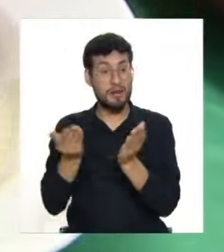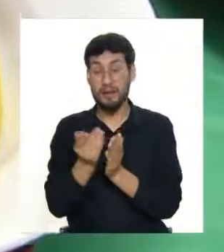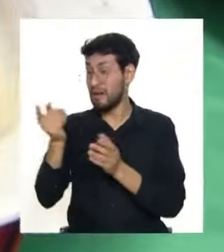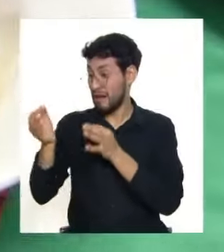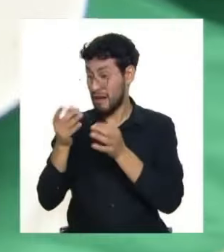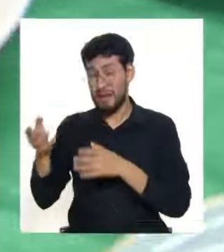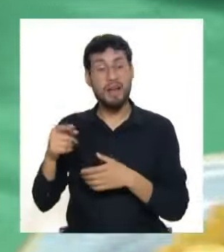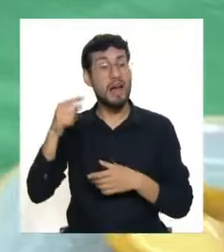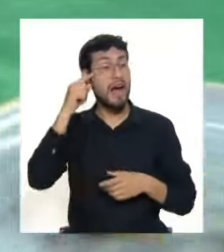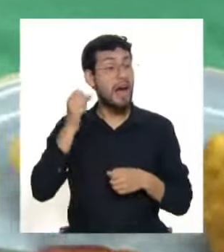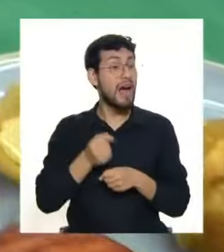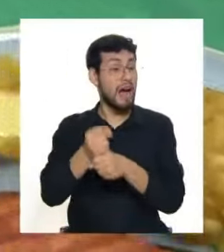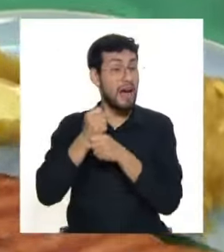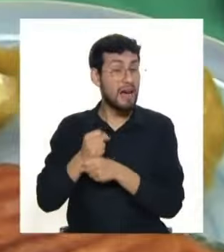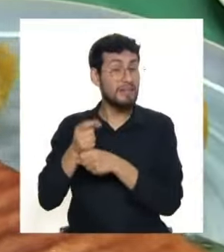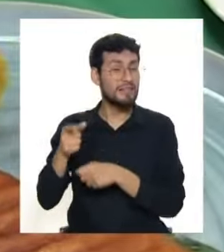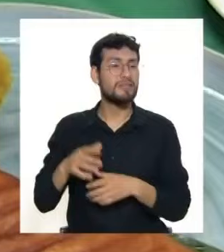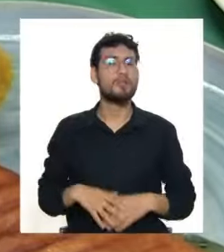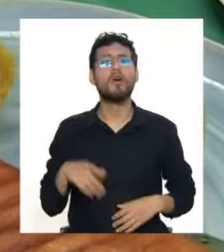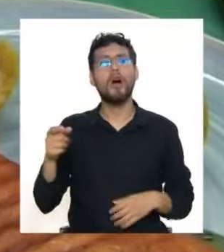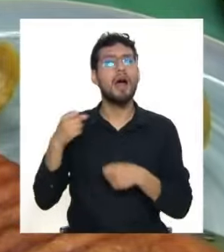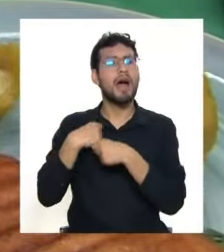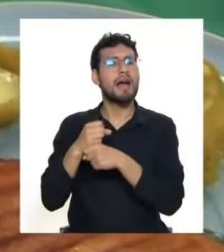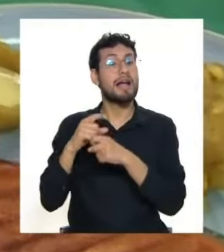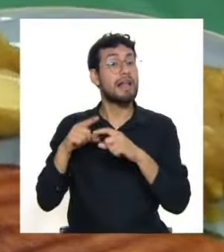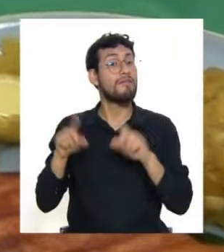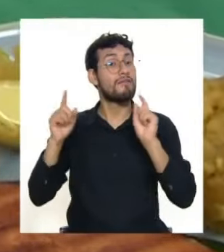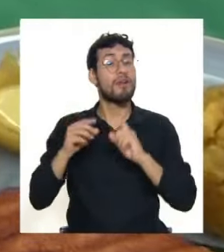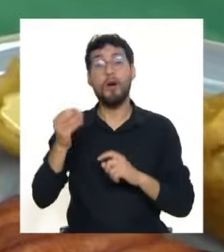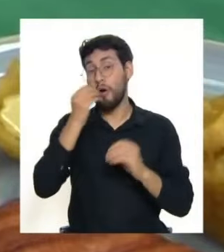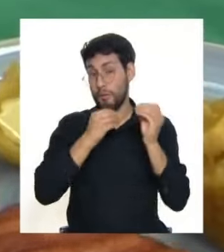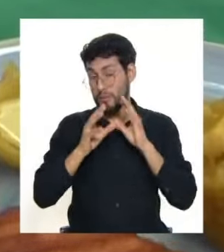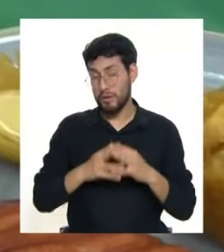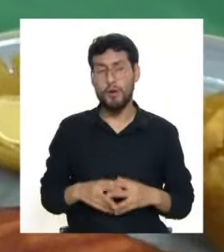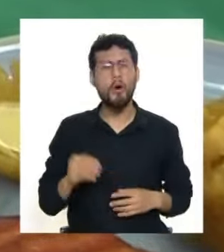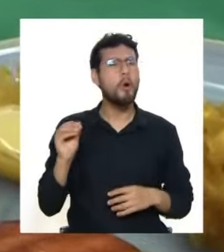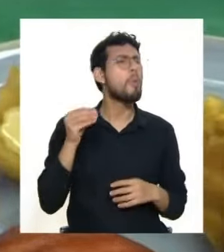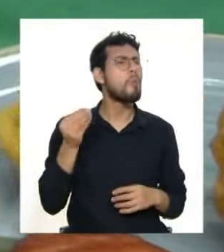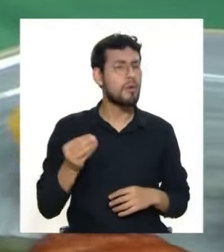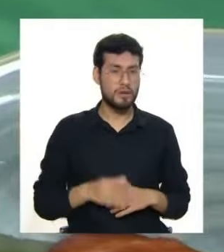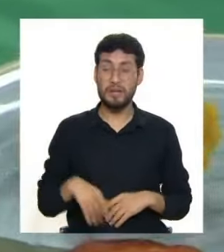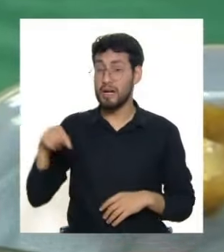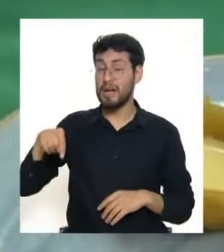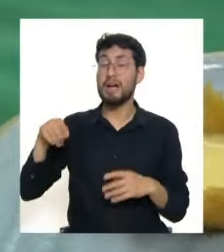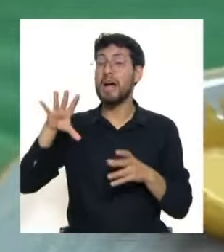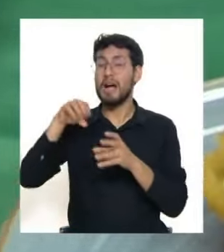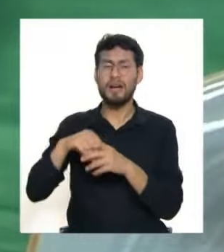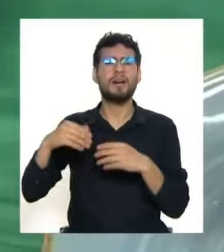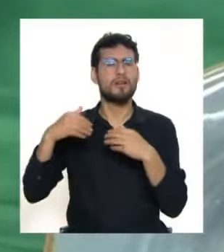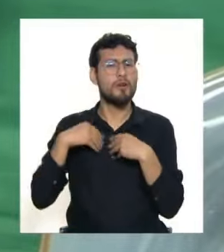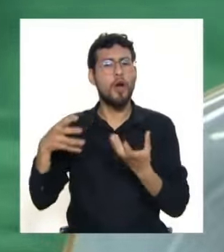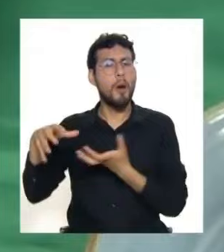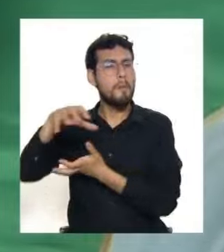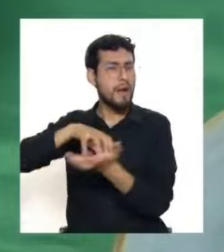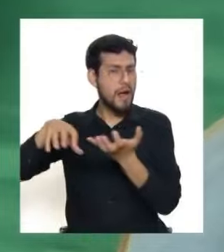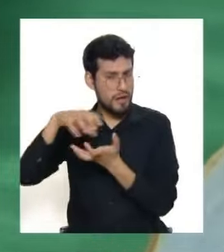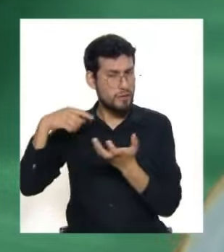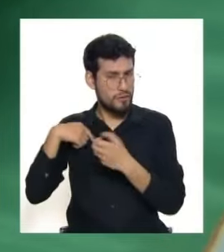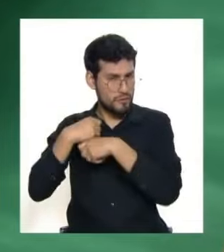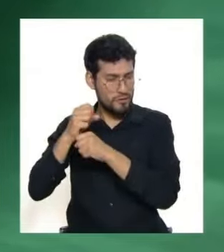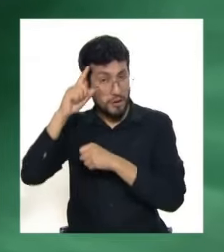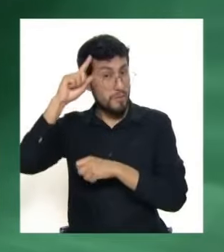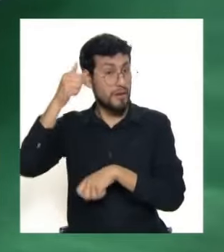tú, claro, este chaufa, esta es una versión diferente de la comida. ¿Por qué? Porque esto ya ha sido una fusión que nosotros